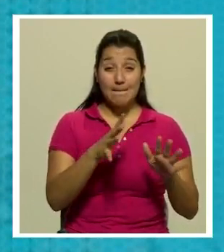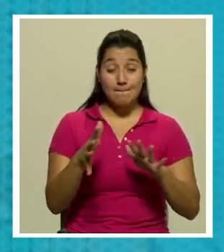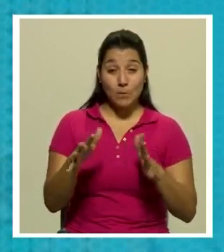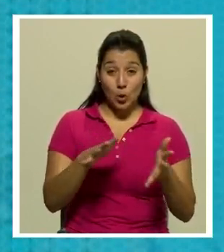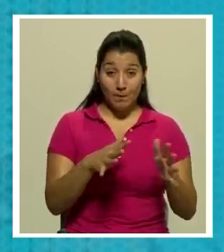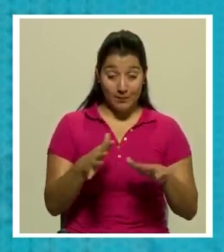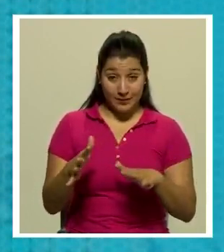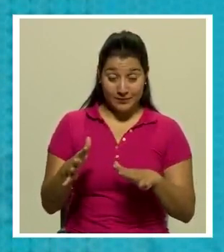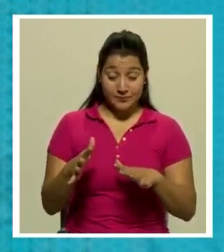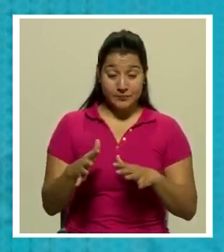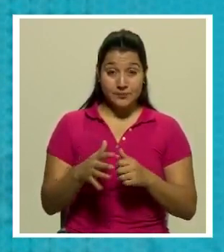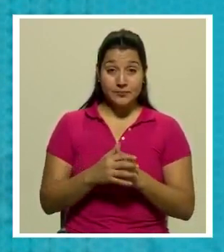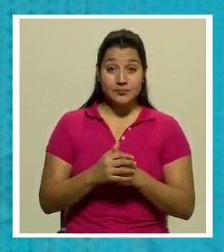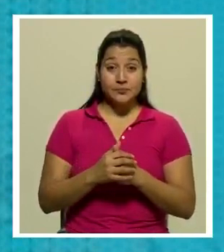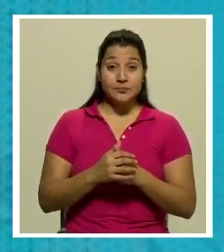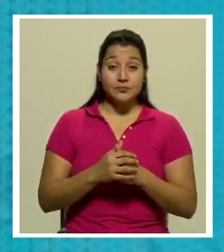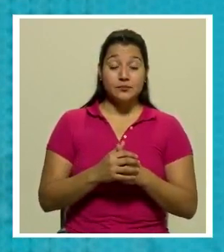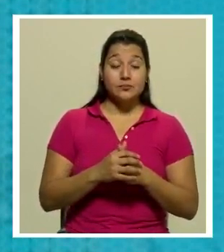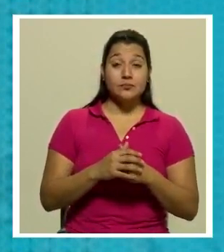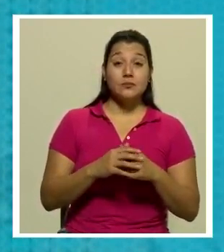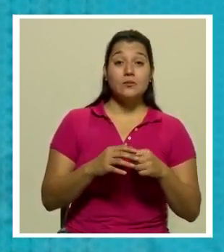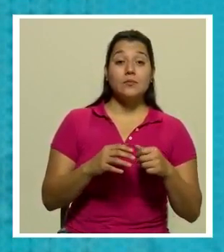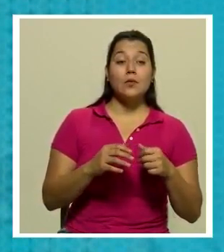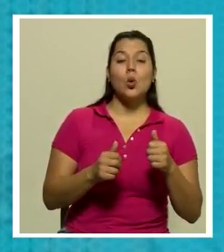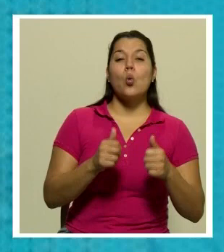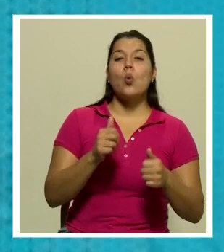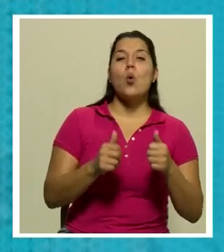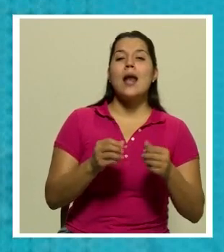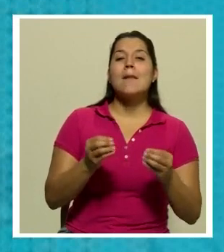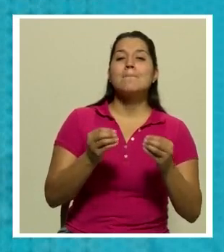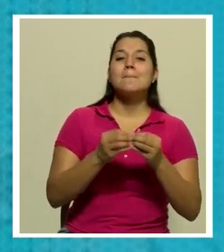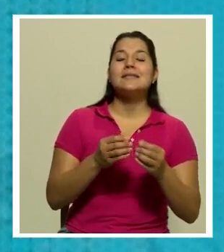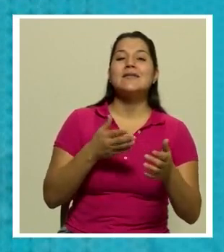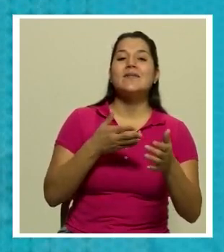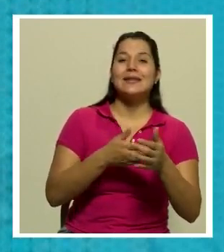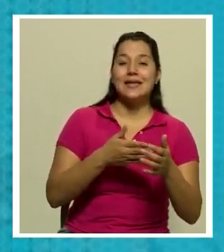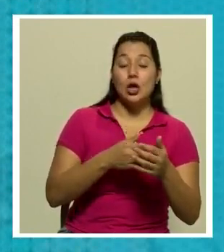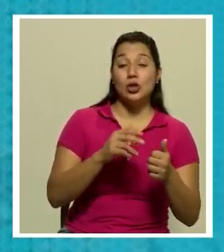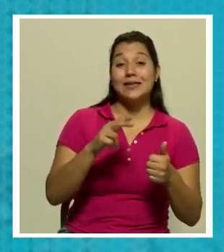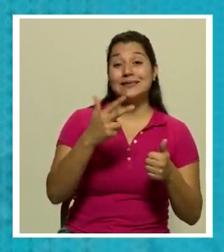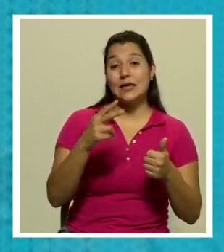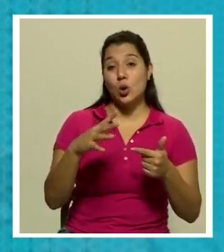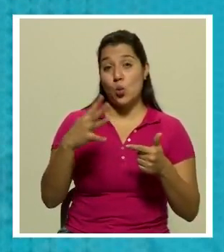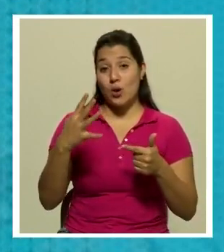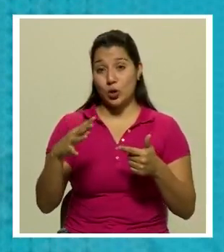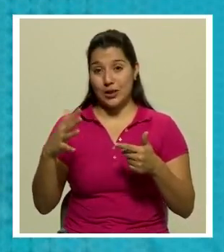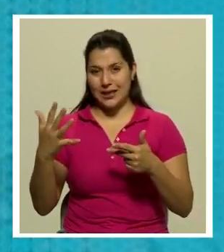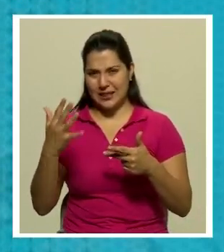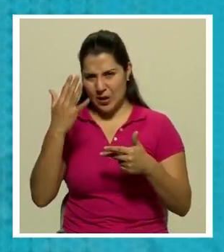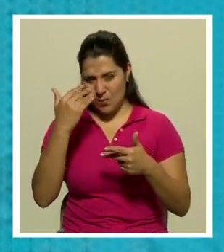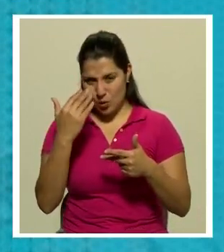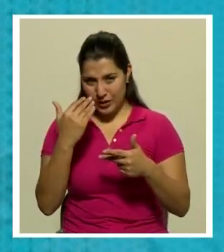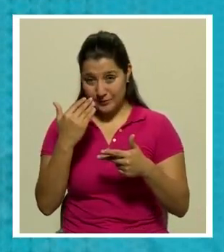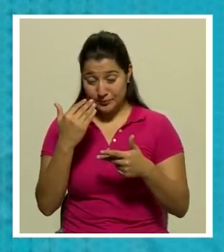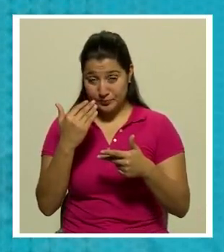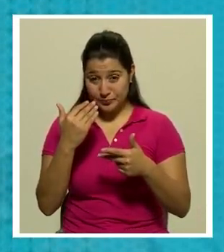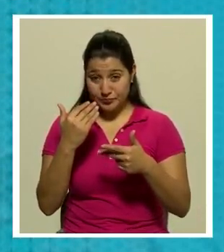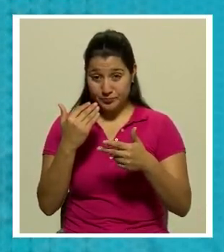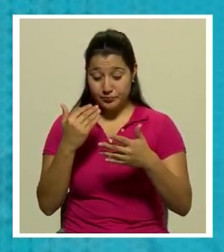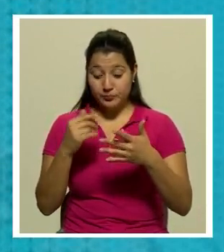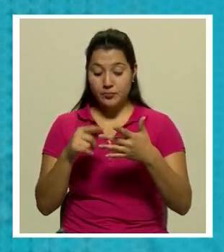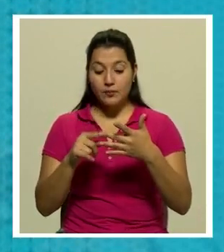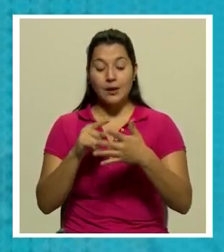los deciles más afectados serían el tercero, cuarto y el quinto. Esto debido a que los primeros dos